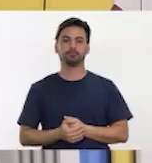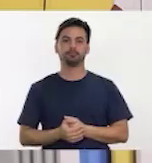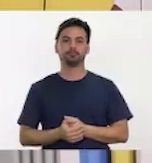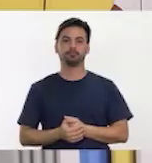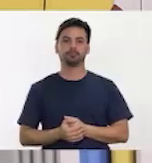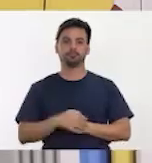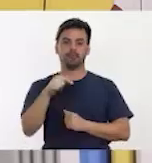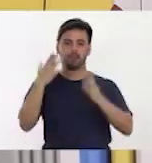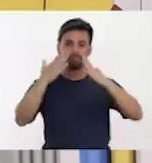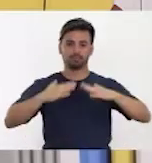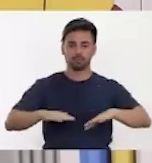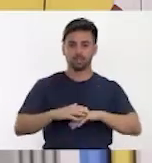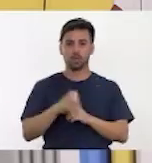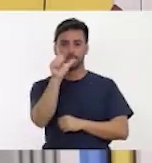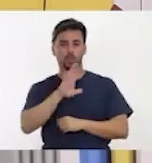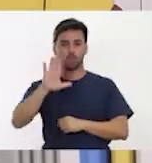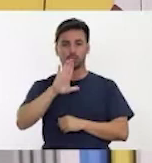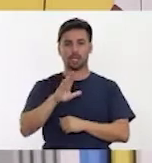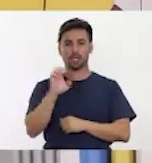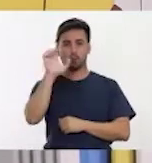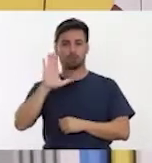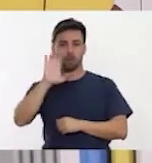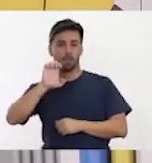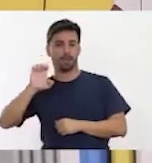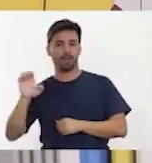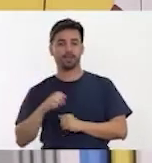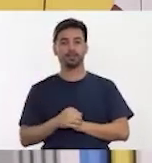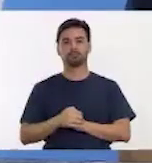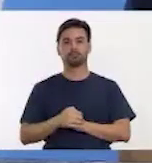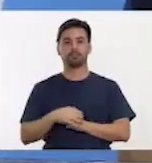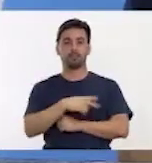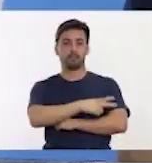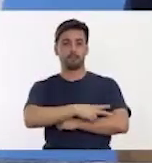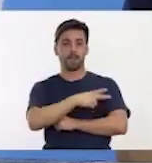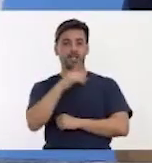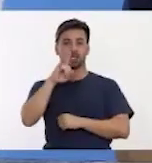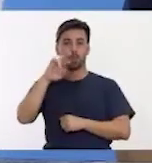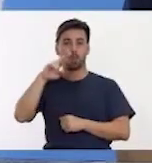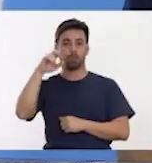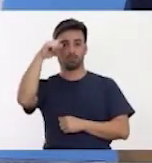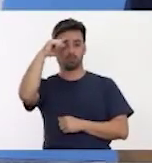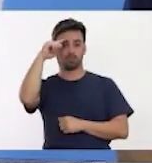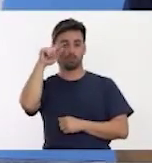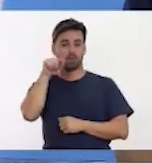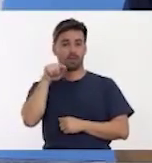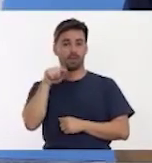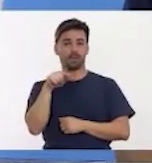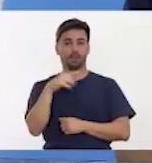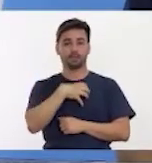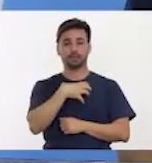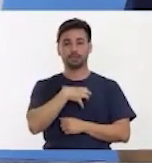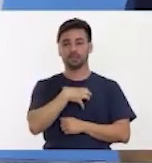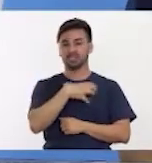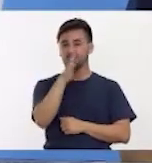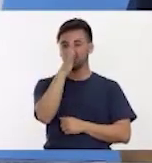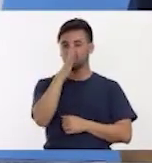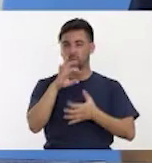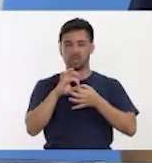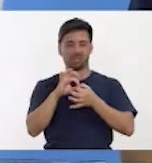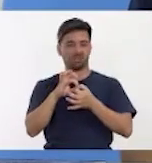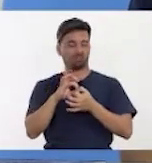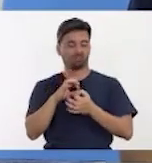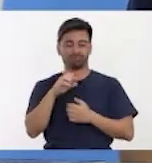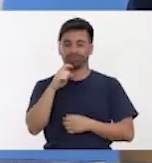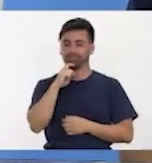El derrumbe del socialismo en Europa del Este y la desintegración de la URSS traen aparejadas graves consecuencias para estos